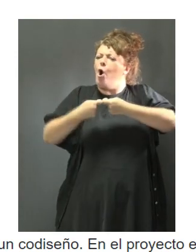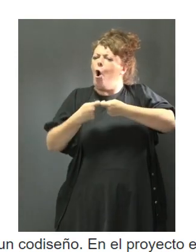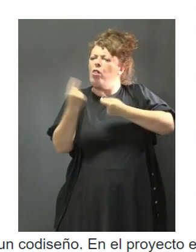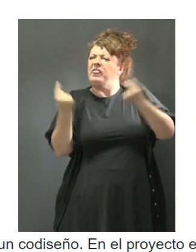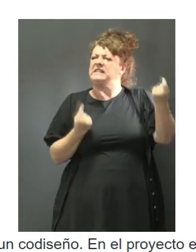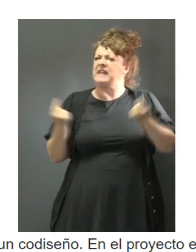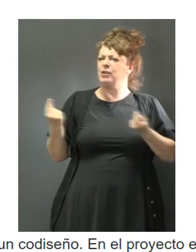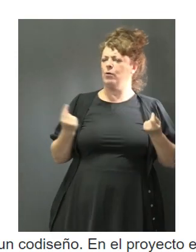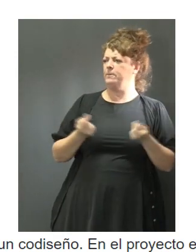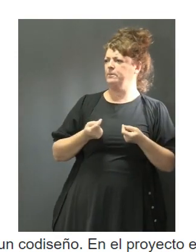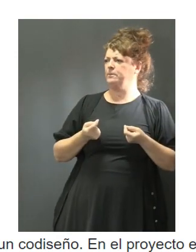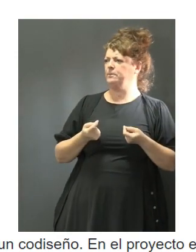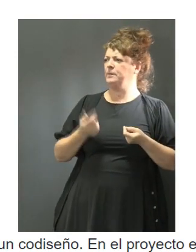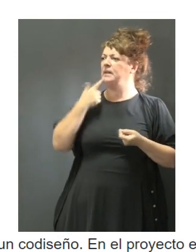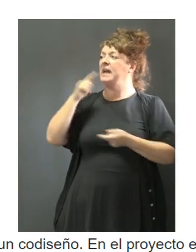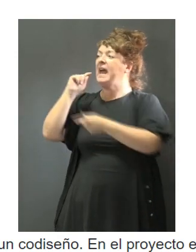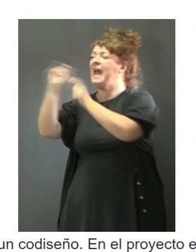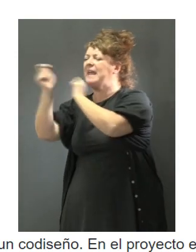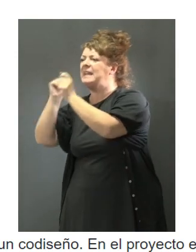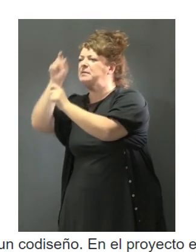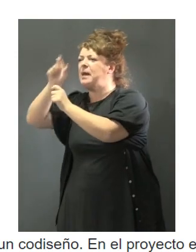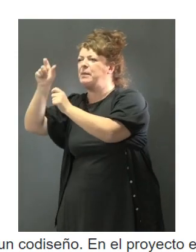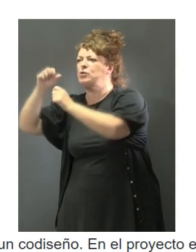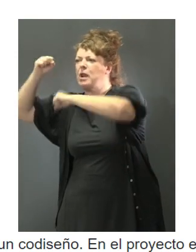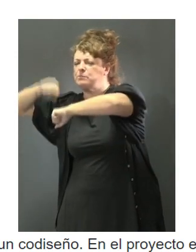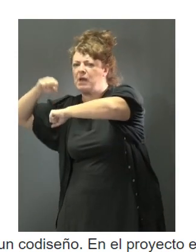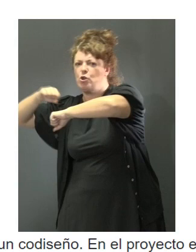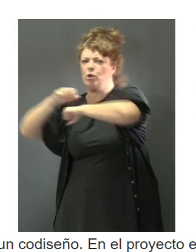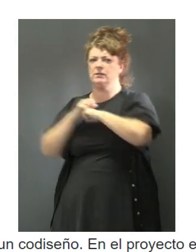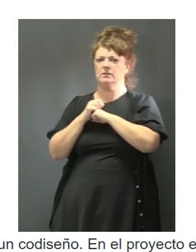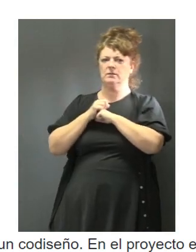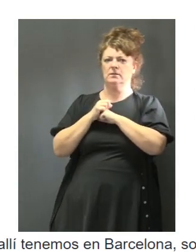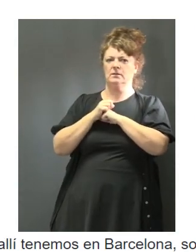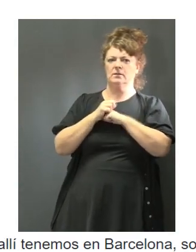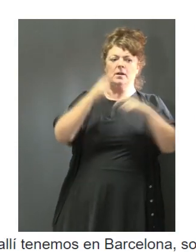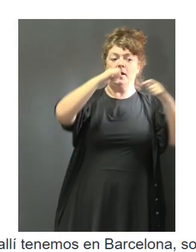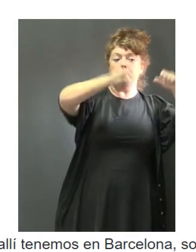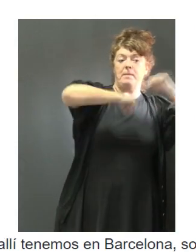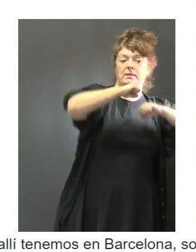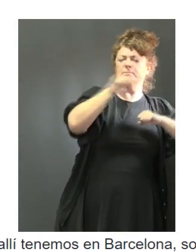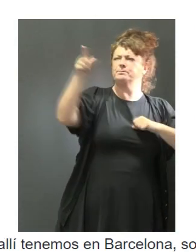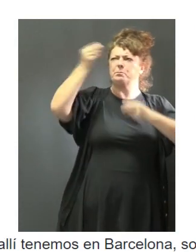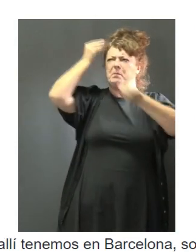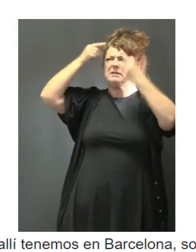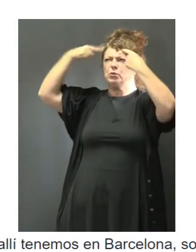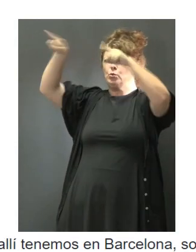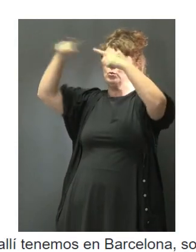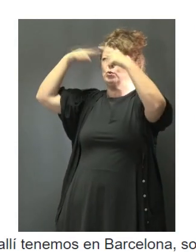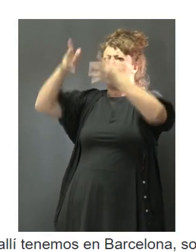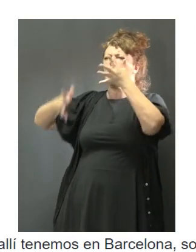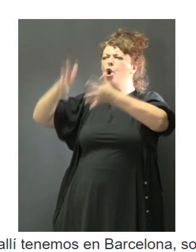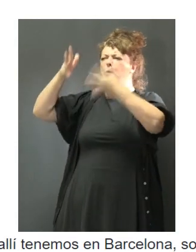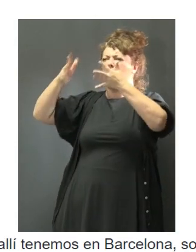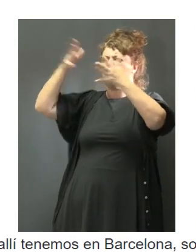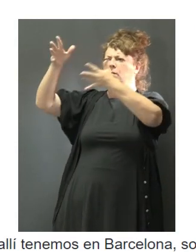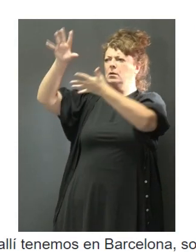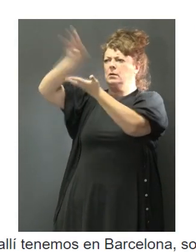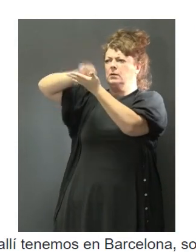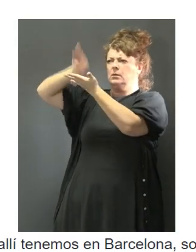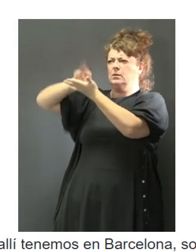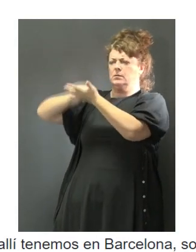a personas mayores, se les ha... Primero, típico brainstorming, oye, os dejamos que penséis lo que creéis que un robot podría hacer, luego se lo ha dicho,